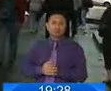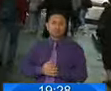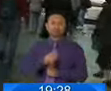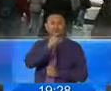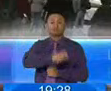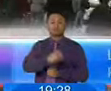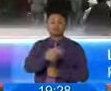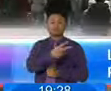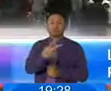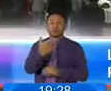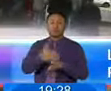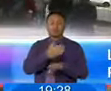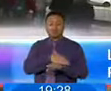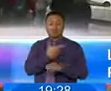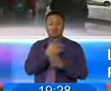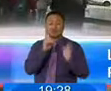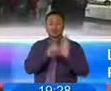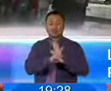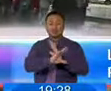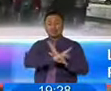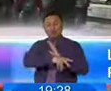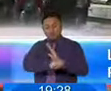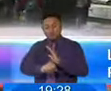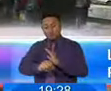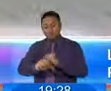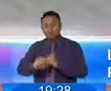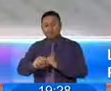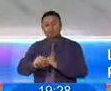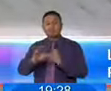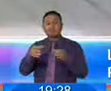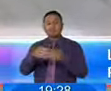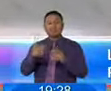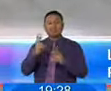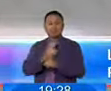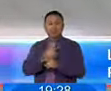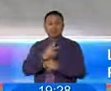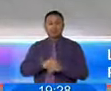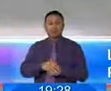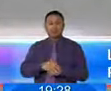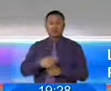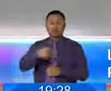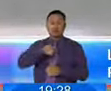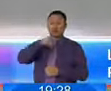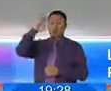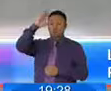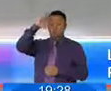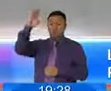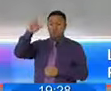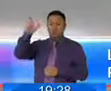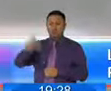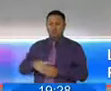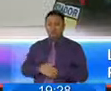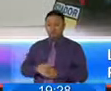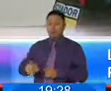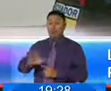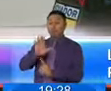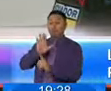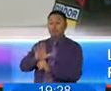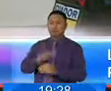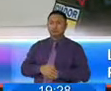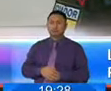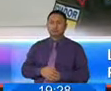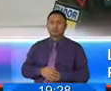que registran antecedentes por robo, asociación ilícita, entre otros, se hacían pasar por policías para intimidar y robar a alumnos. Los